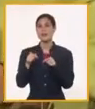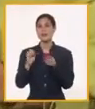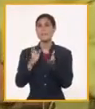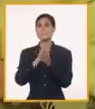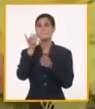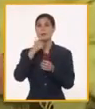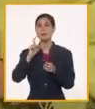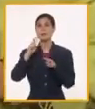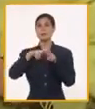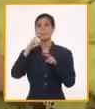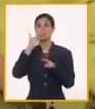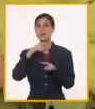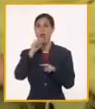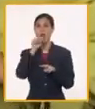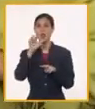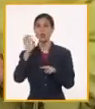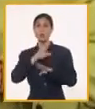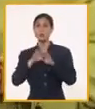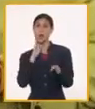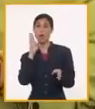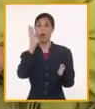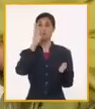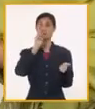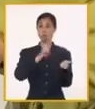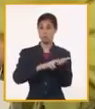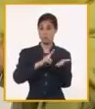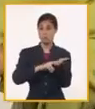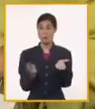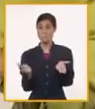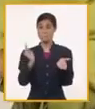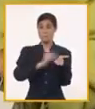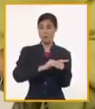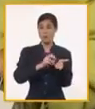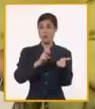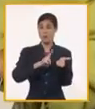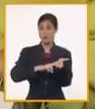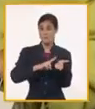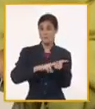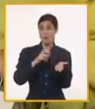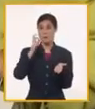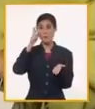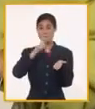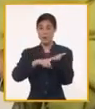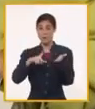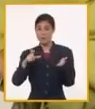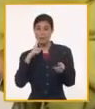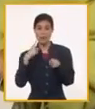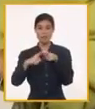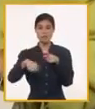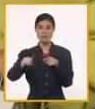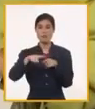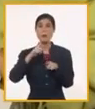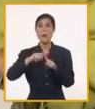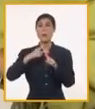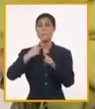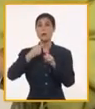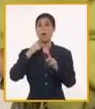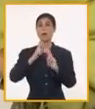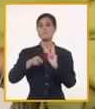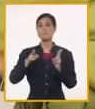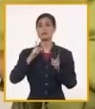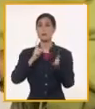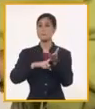Machado, ya en el partido, dirigiendo provincias y dirigiendo desde aquí, desde el Comité Central, la actividad